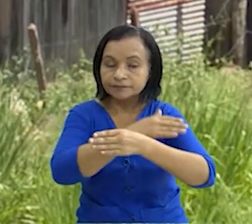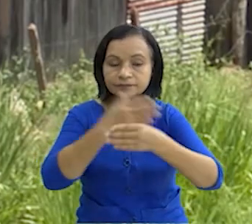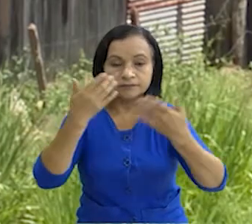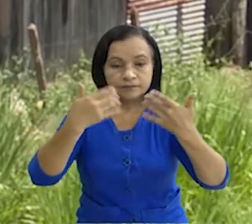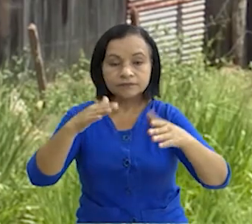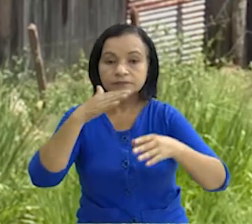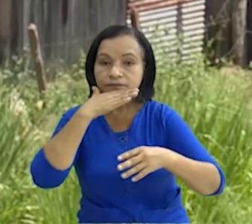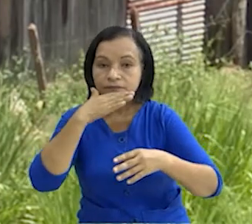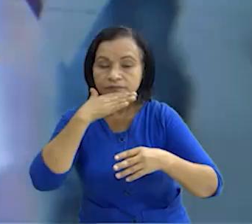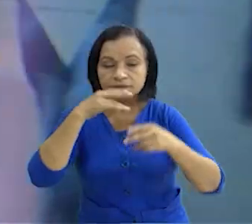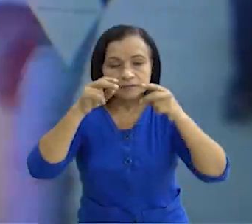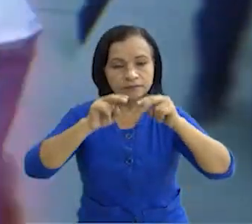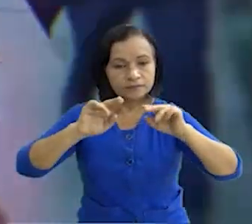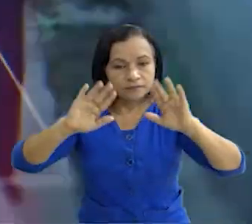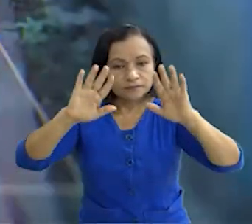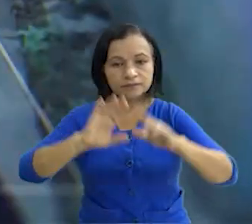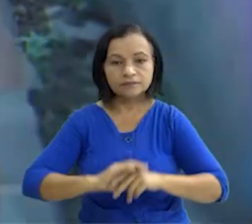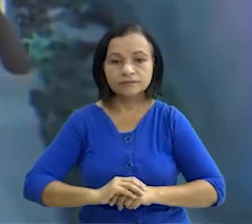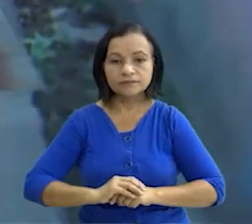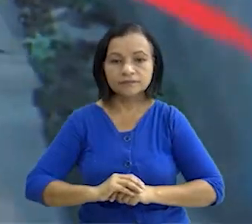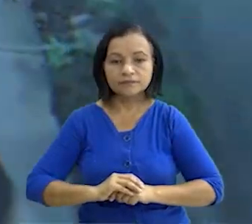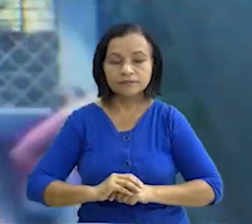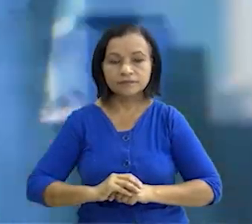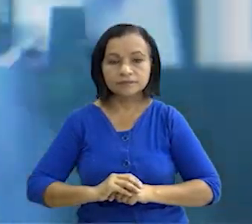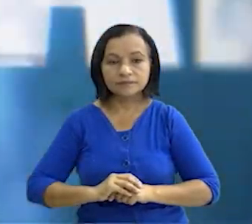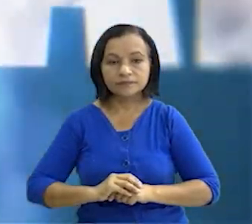cualquier eventualidad natural.